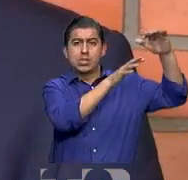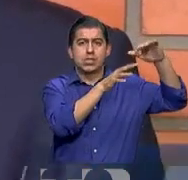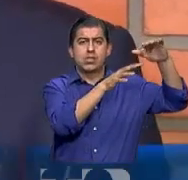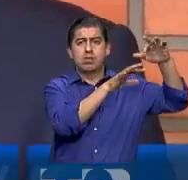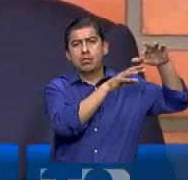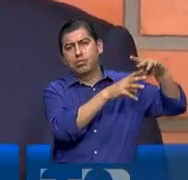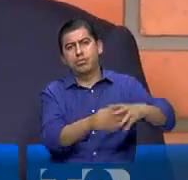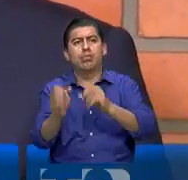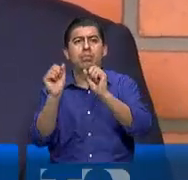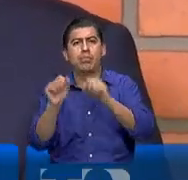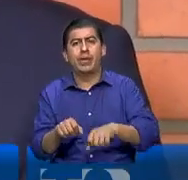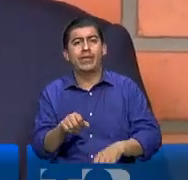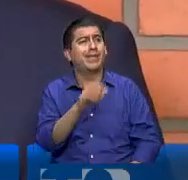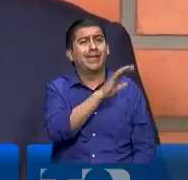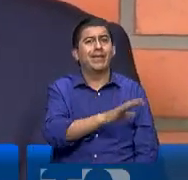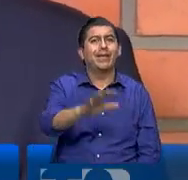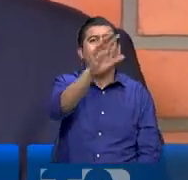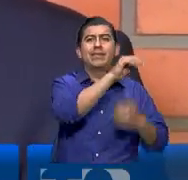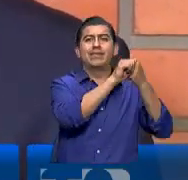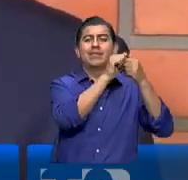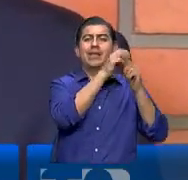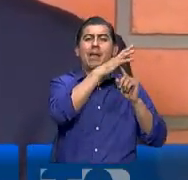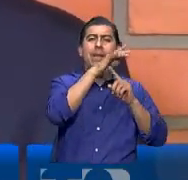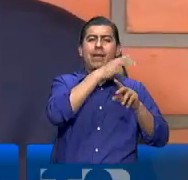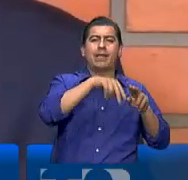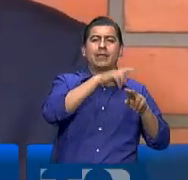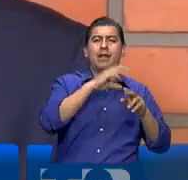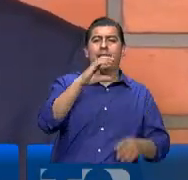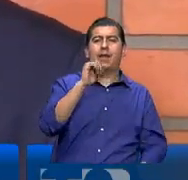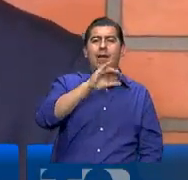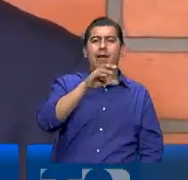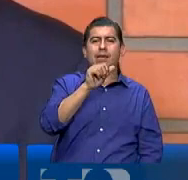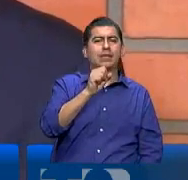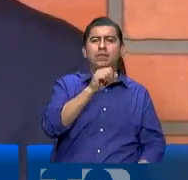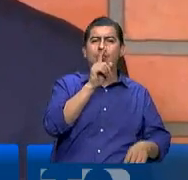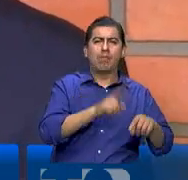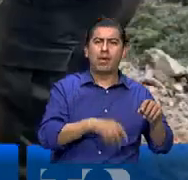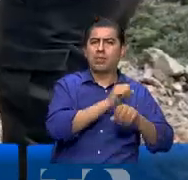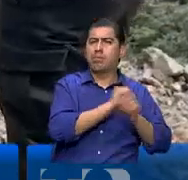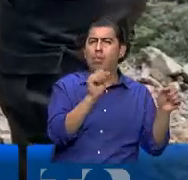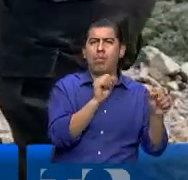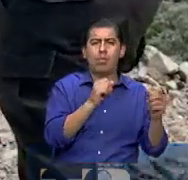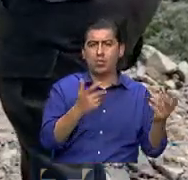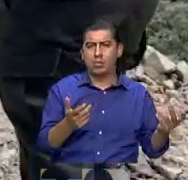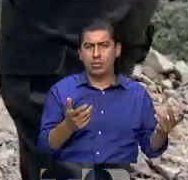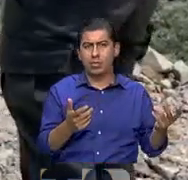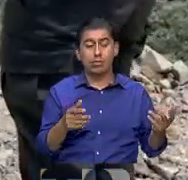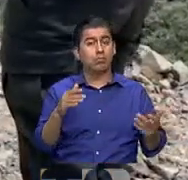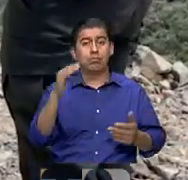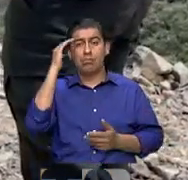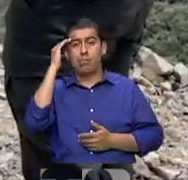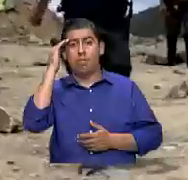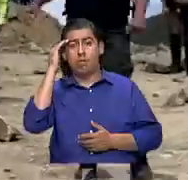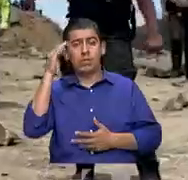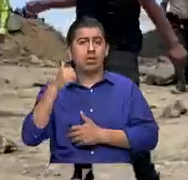talud. Segundo, es un área cerca del Parque Nacional Cajas, donde no pueden utilizar este tipo de elementos. Por ello se solicitó la presencia